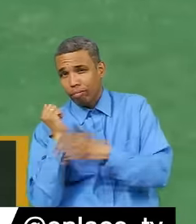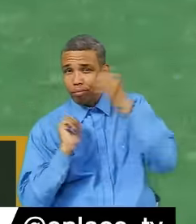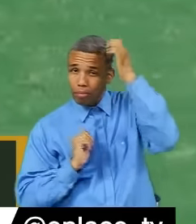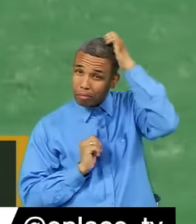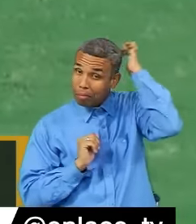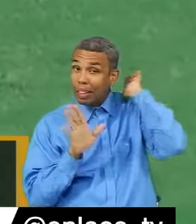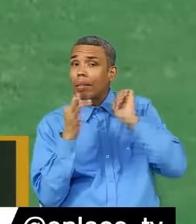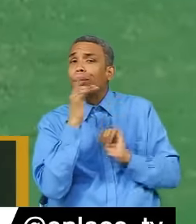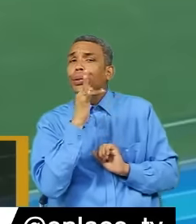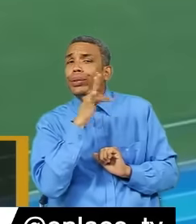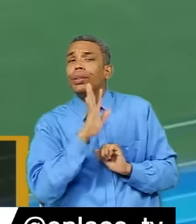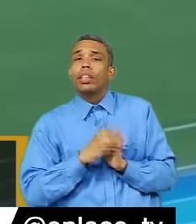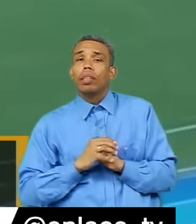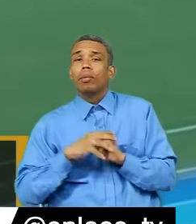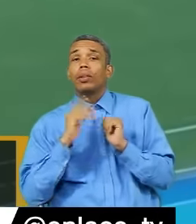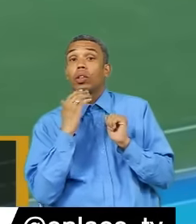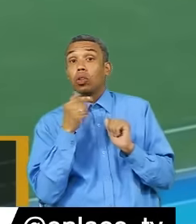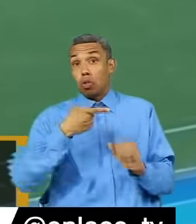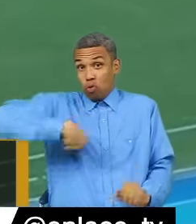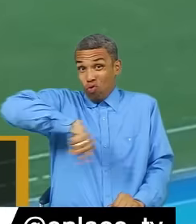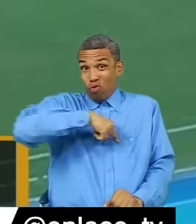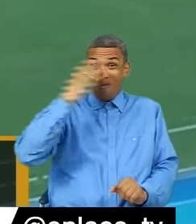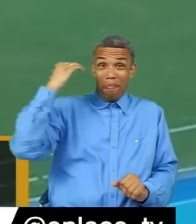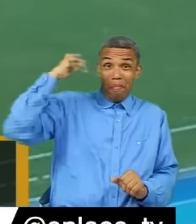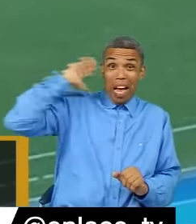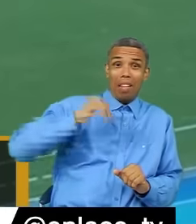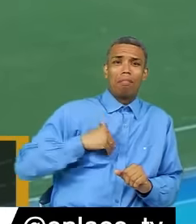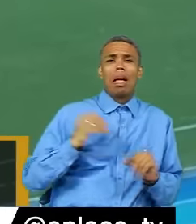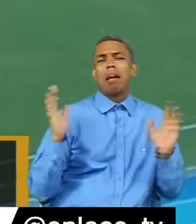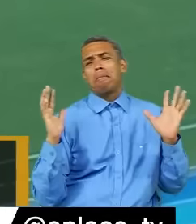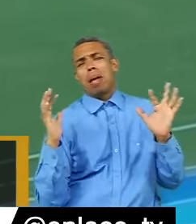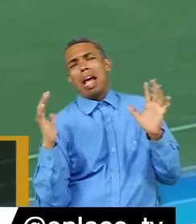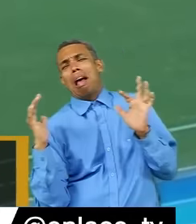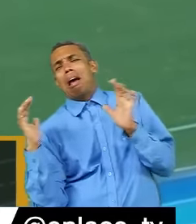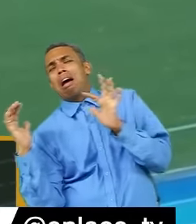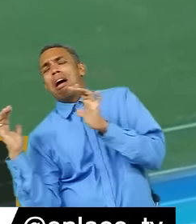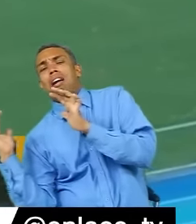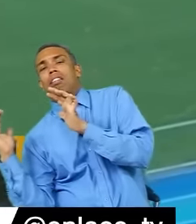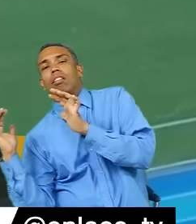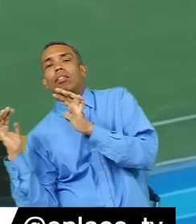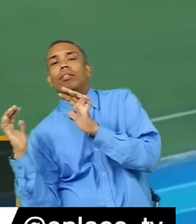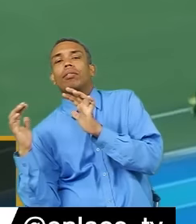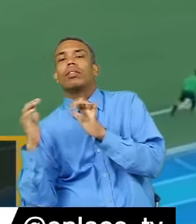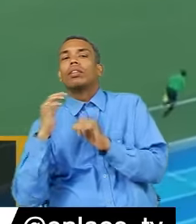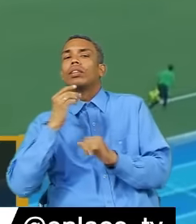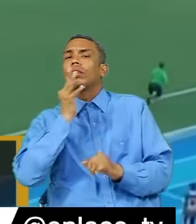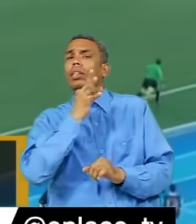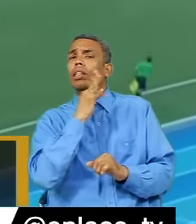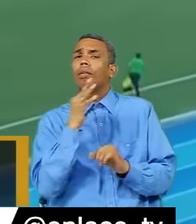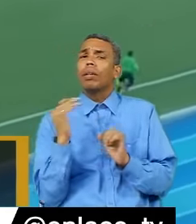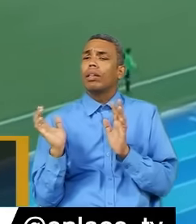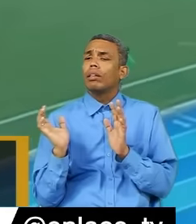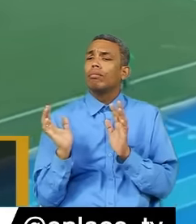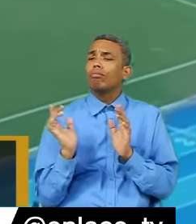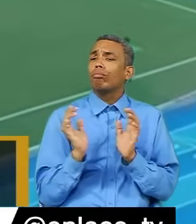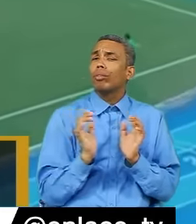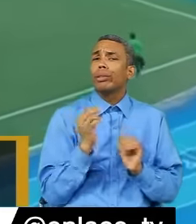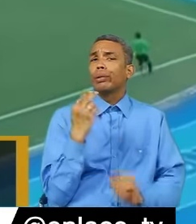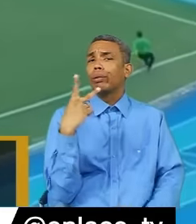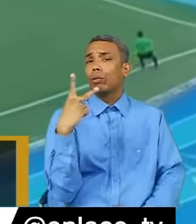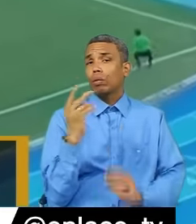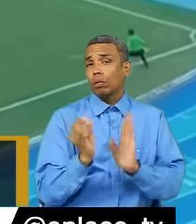90 minutos y nos convirtieron. Creo que no fue falta de reacción, sino que nos sorprendió